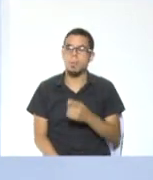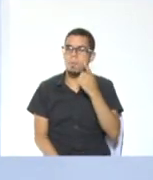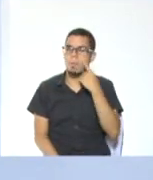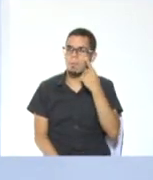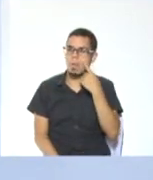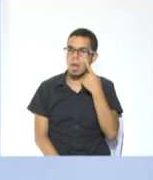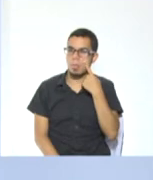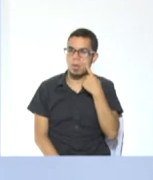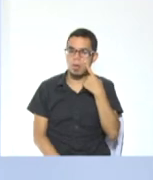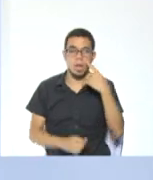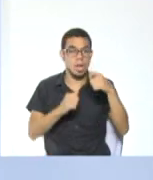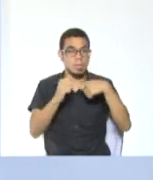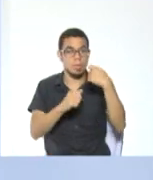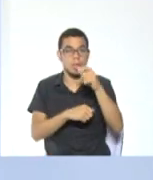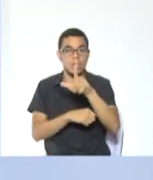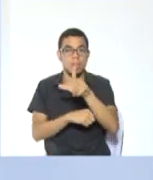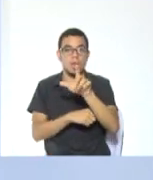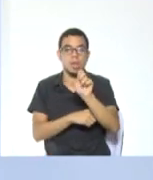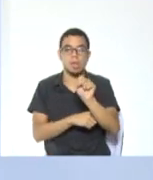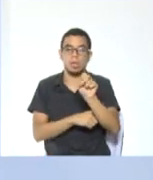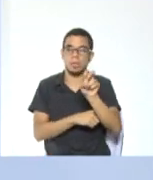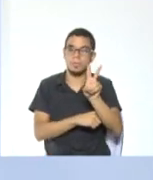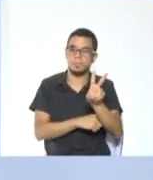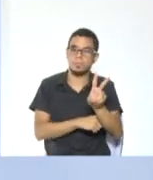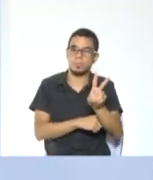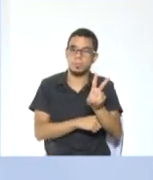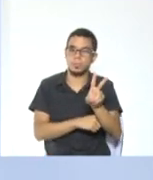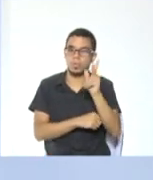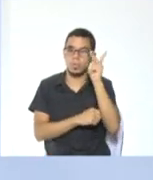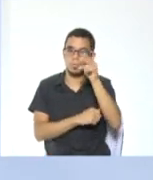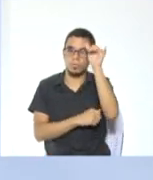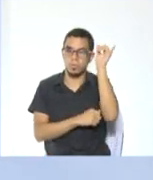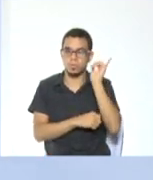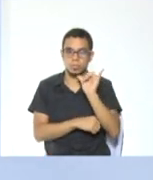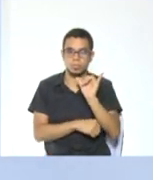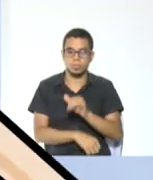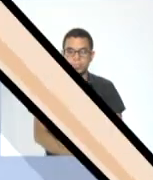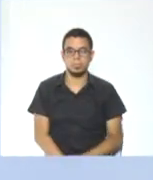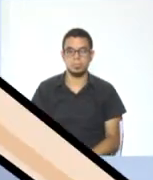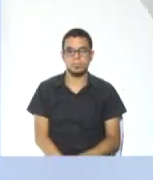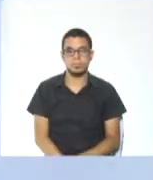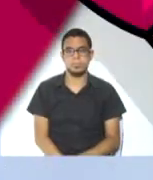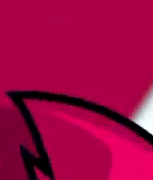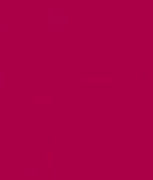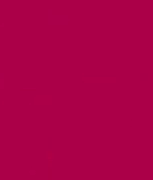ver ahora las palabras en lengua de señas venezolana para el día de hoy.